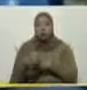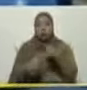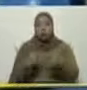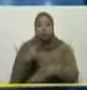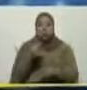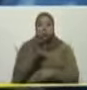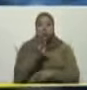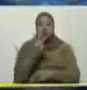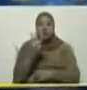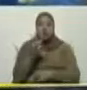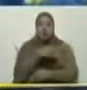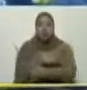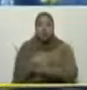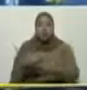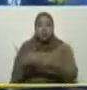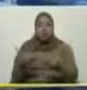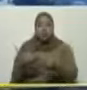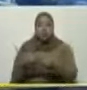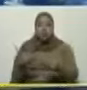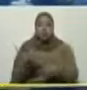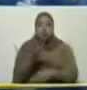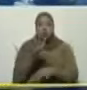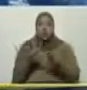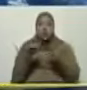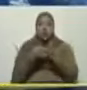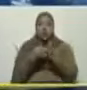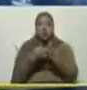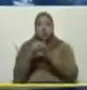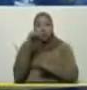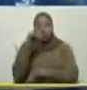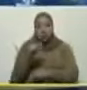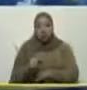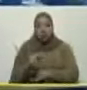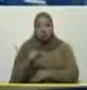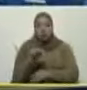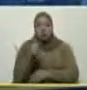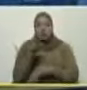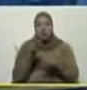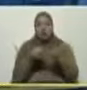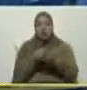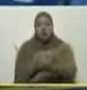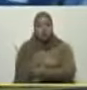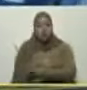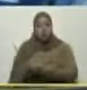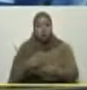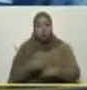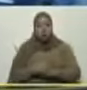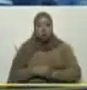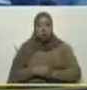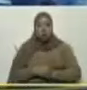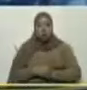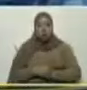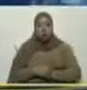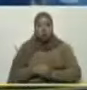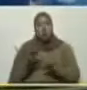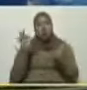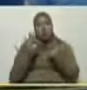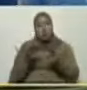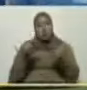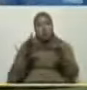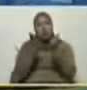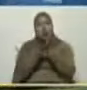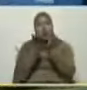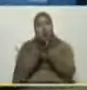54000 millones de dólares 56000 que ingresó el año al otro año 700 millones y aquí no se cerró una